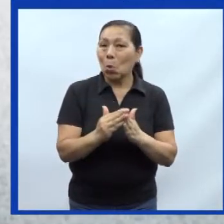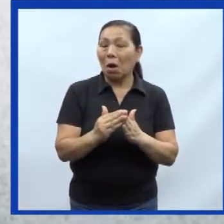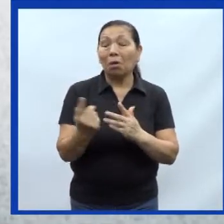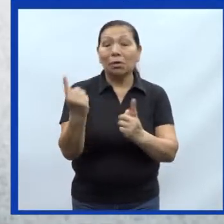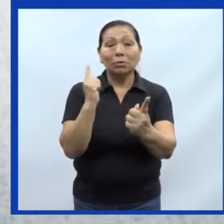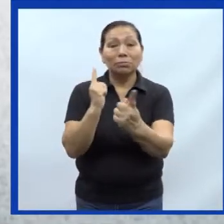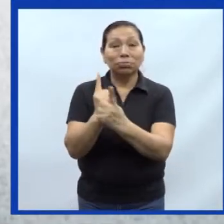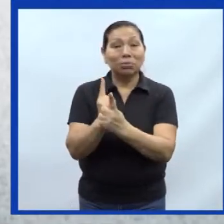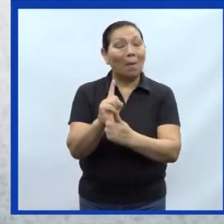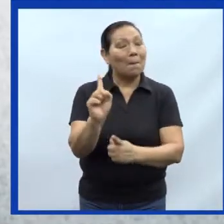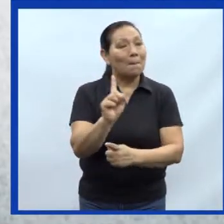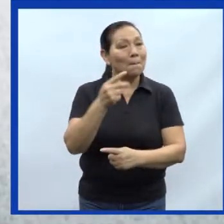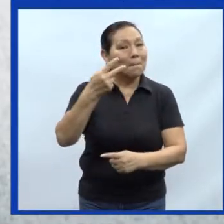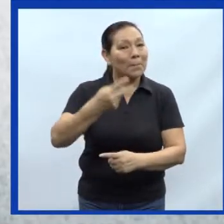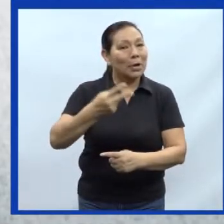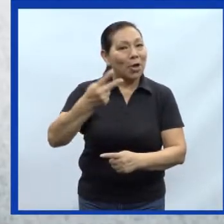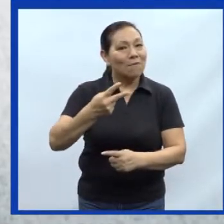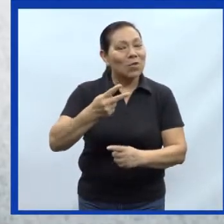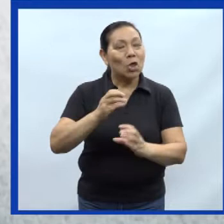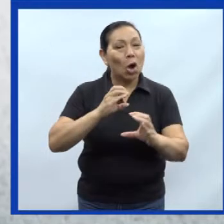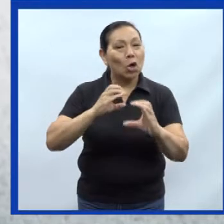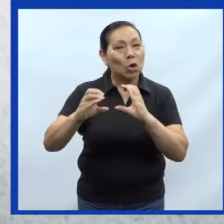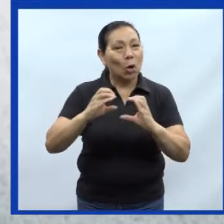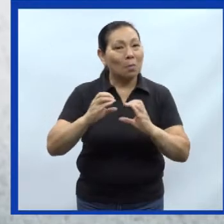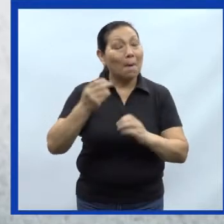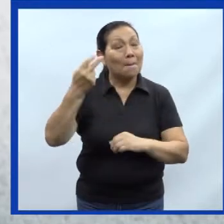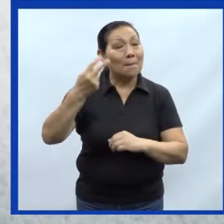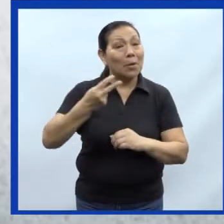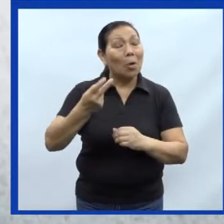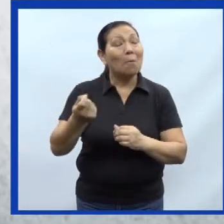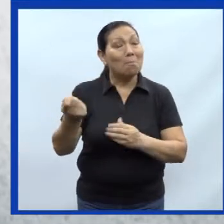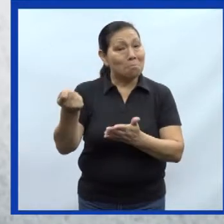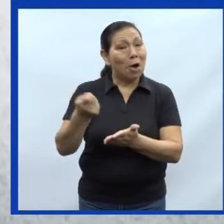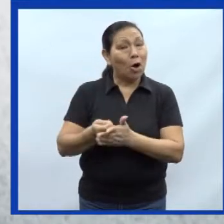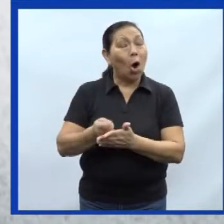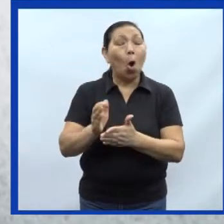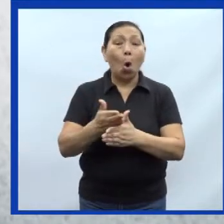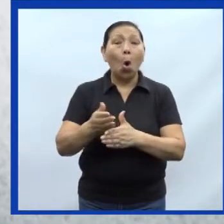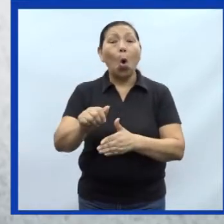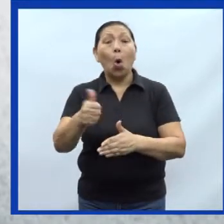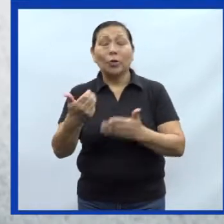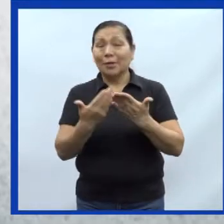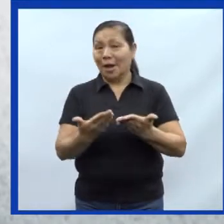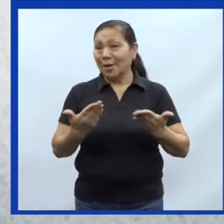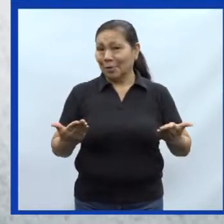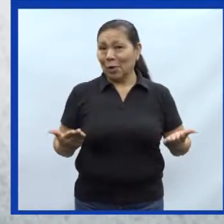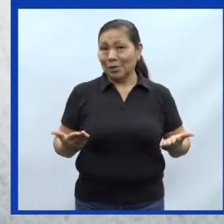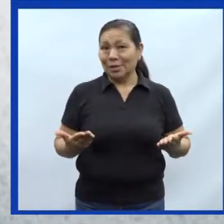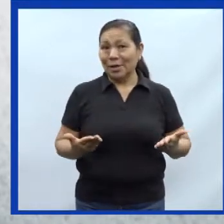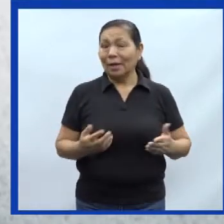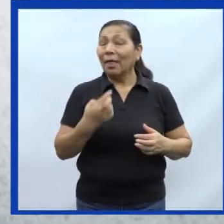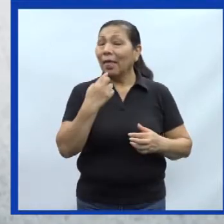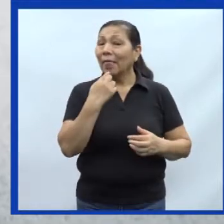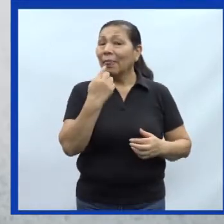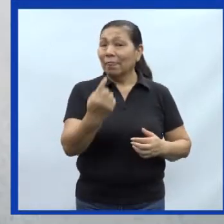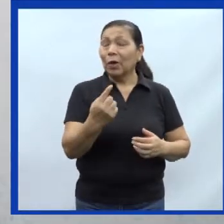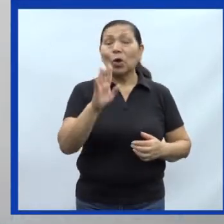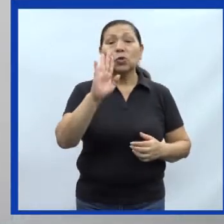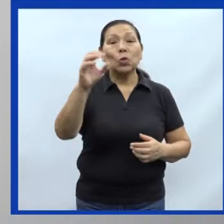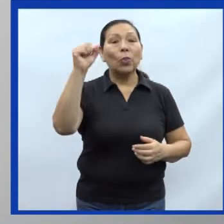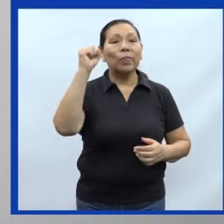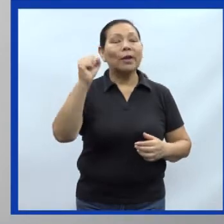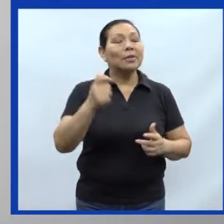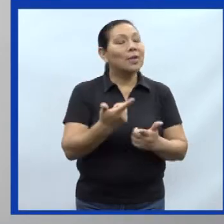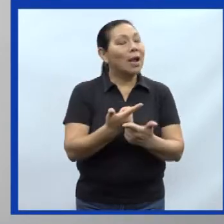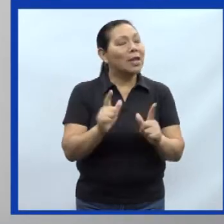de acercamiento o proximidad, prohibición de comunicación, prohibición de tenencia, entre otras. Reconoció así la plena vigencia del derecho de una